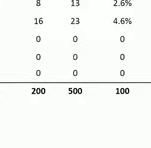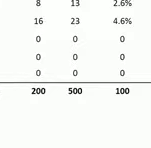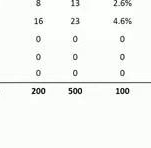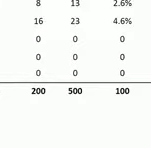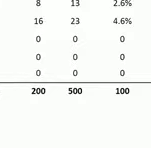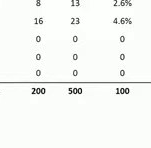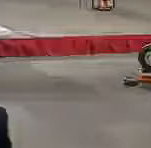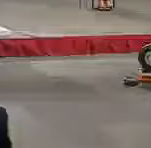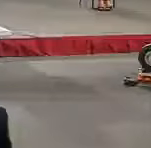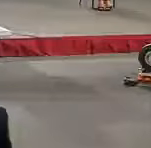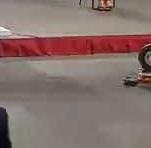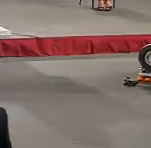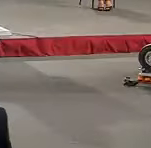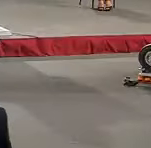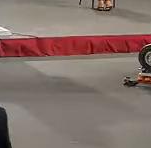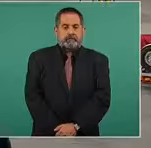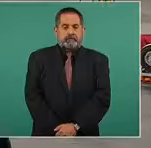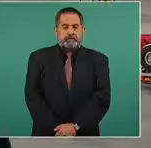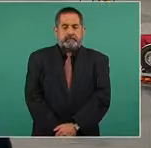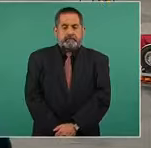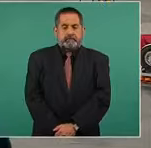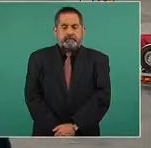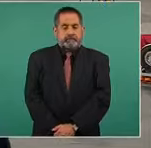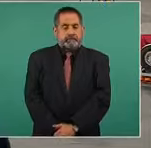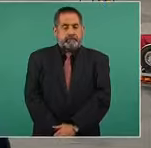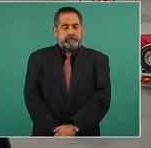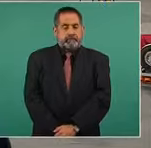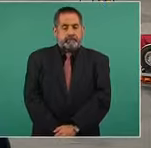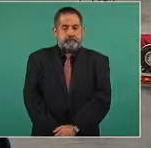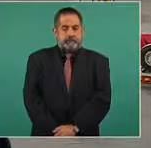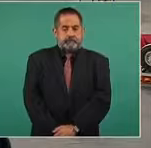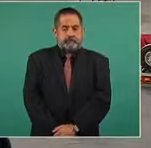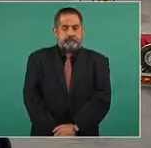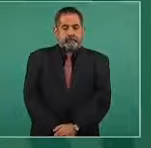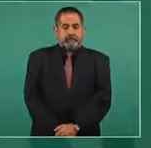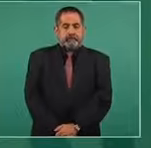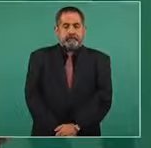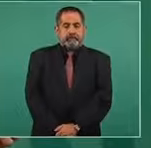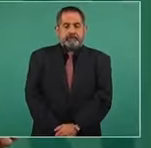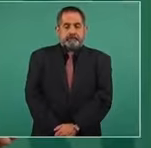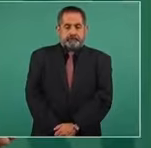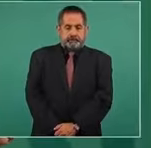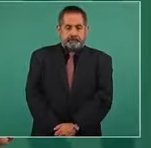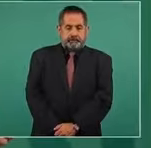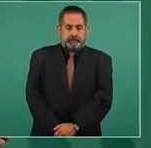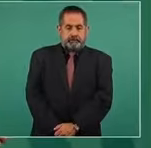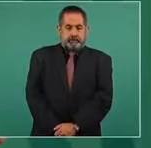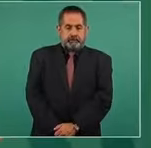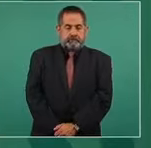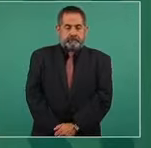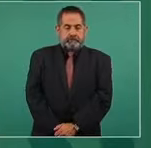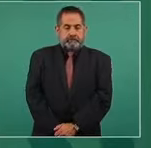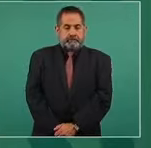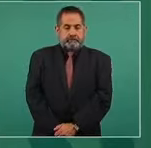la